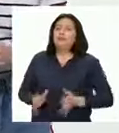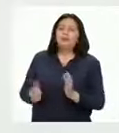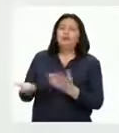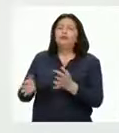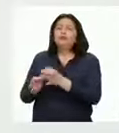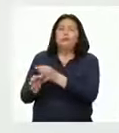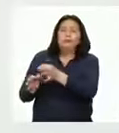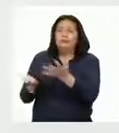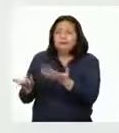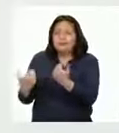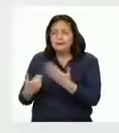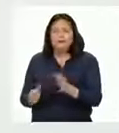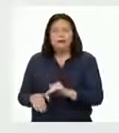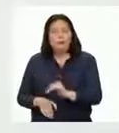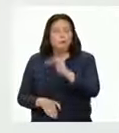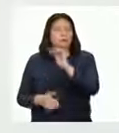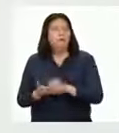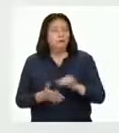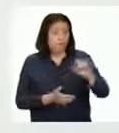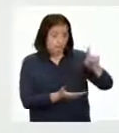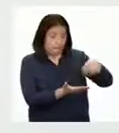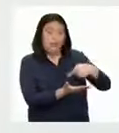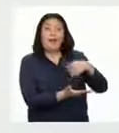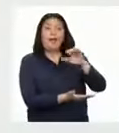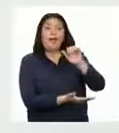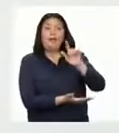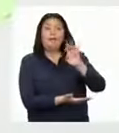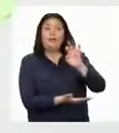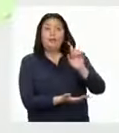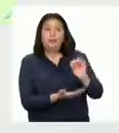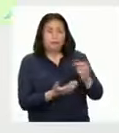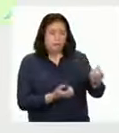creció. Profesora, Alberto nos ha escrito y nos